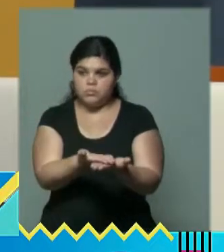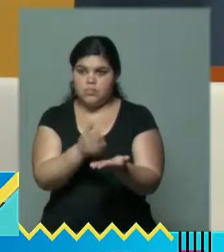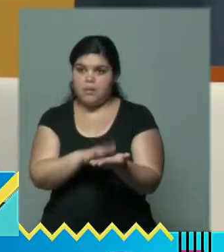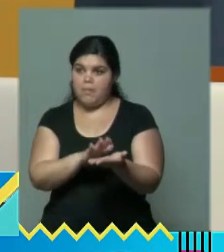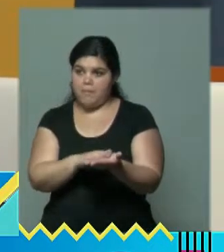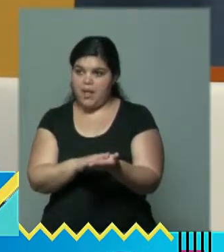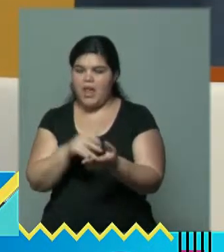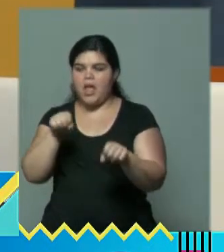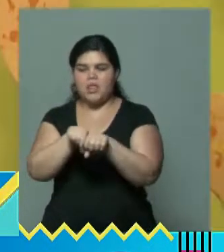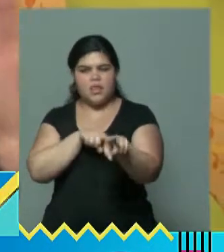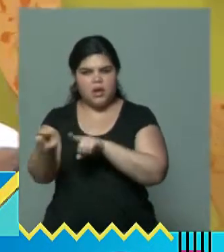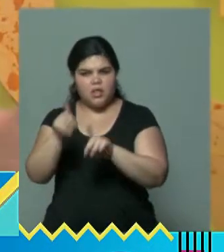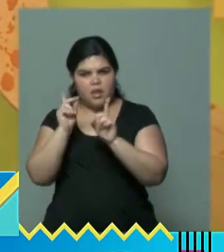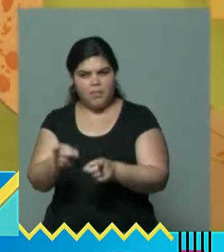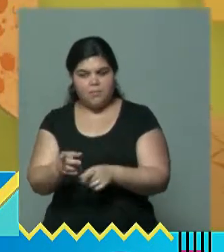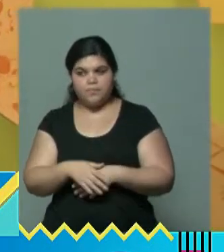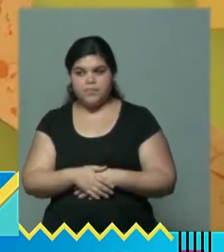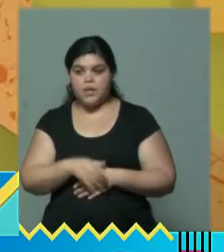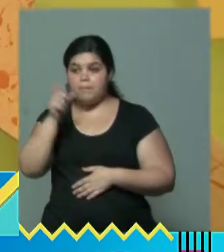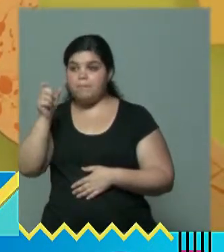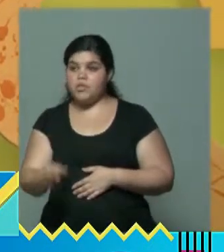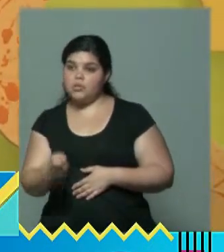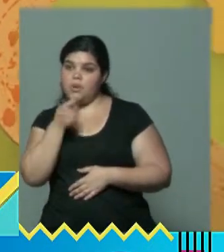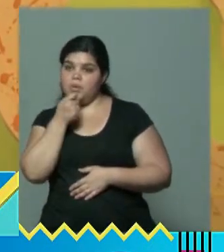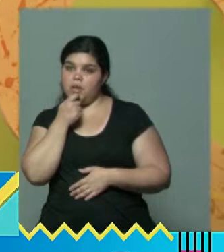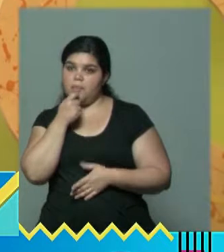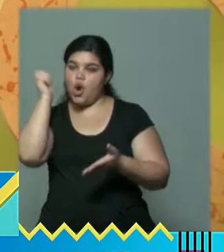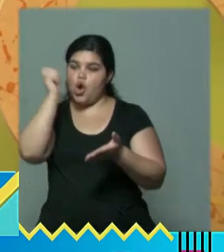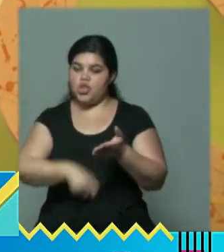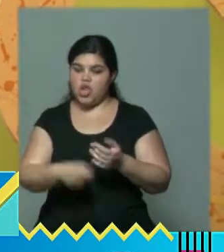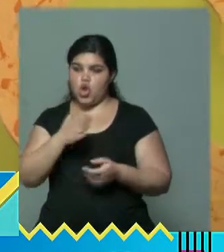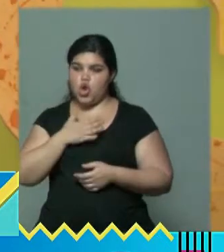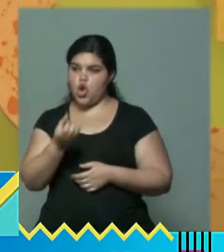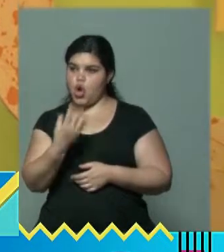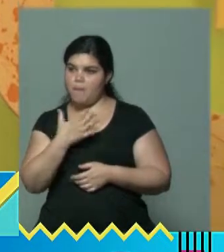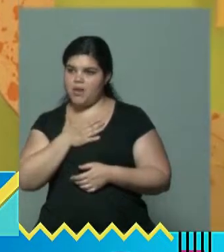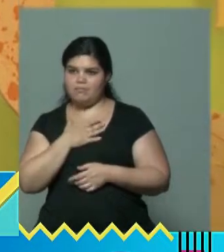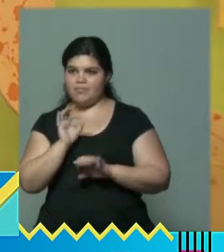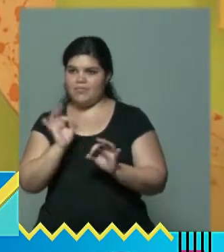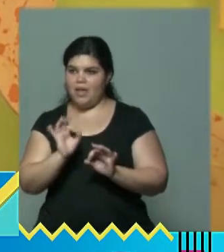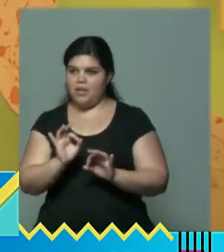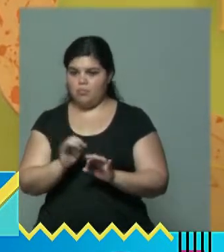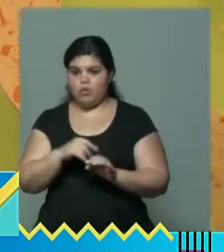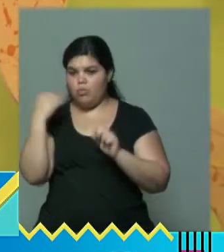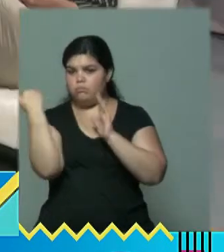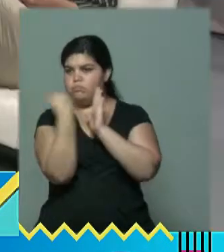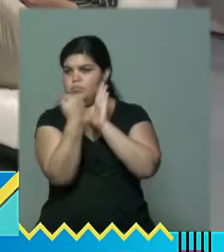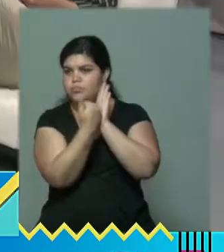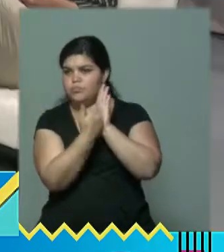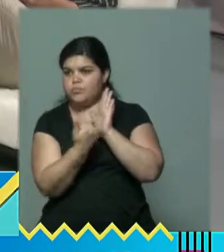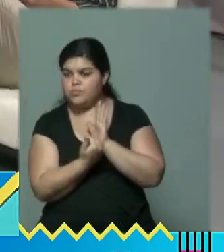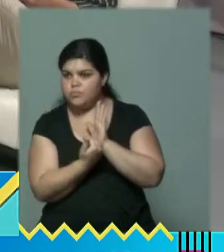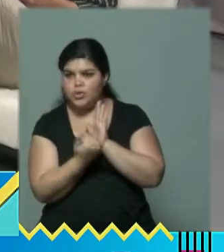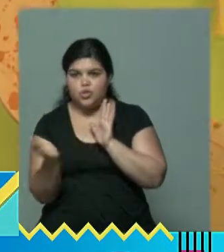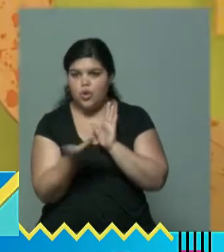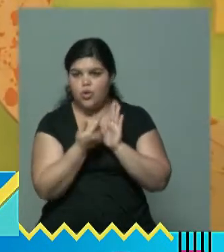presentás por internet. Se da el caso de la persona que no tiene el contrato de alquiler a su nombre. Lo hemos repasado todos esos casos. Bueno, ¿sabés qué hacer? Te vas